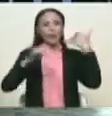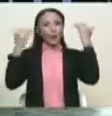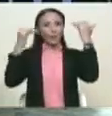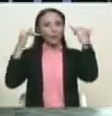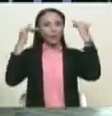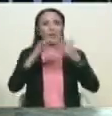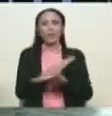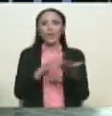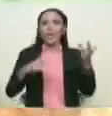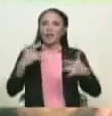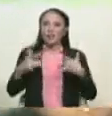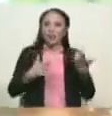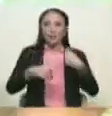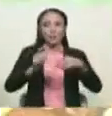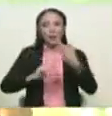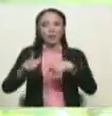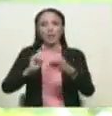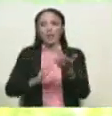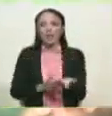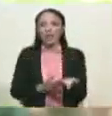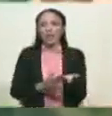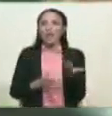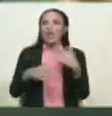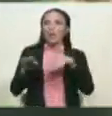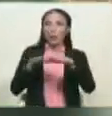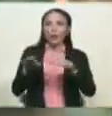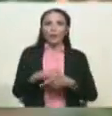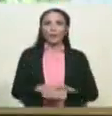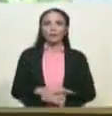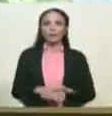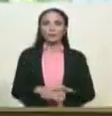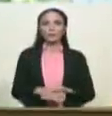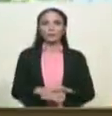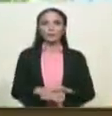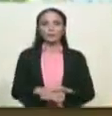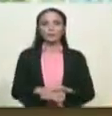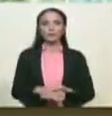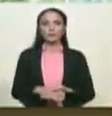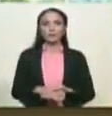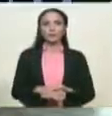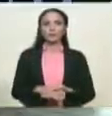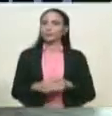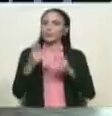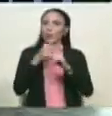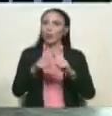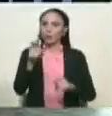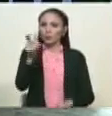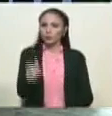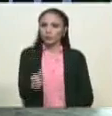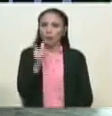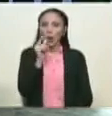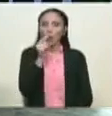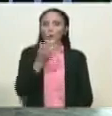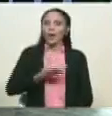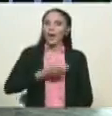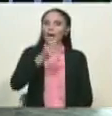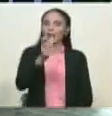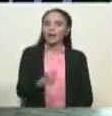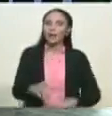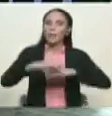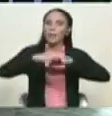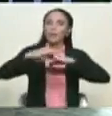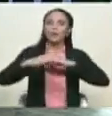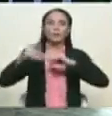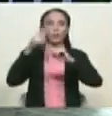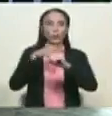extraordinario evento, camarada Maragó Godoy. A Efrén Borges, alcalde del municipio